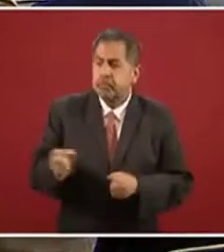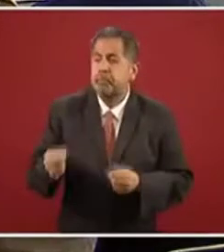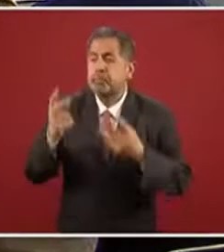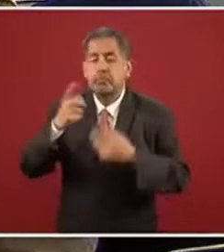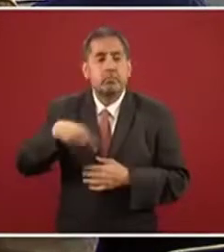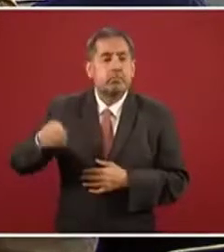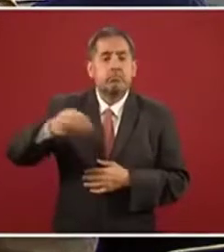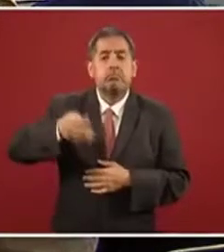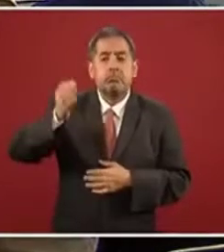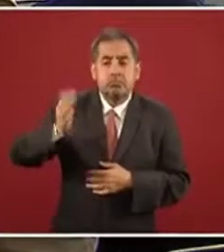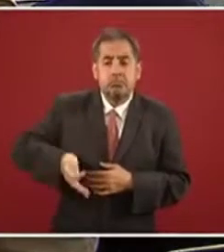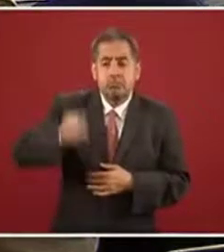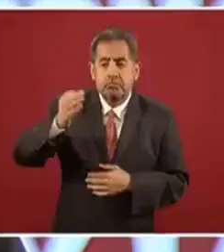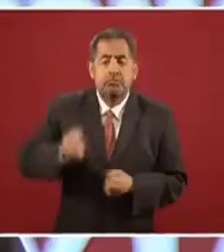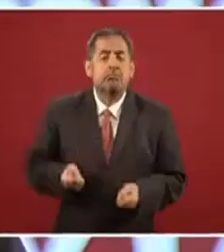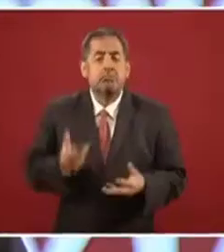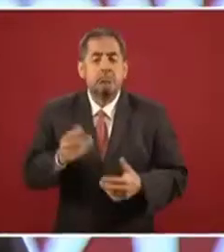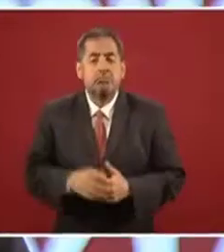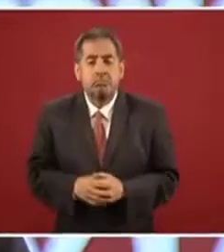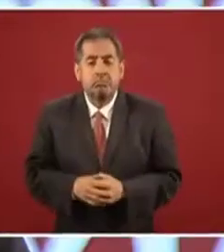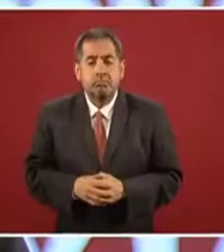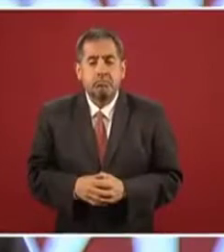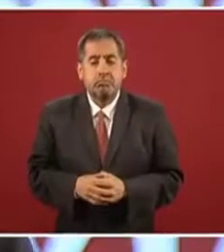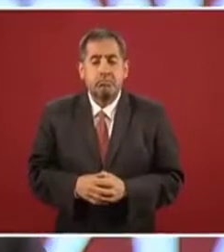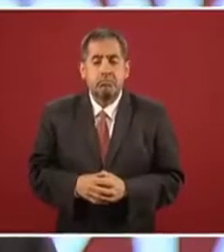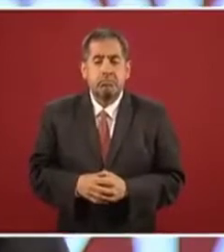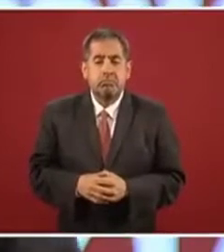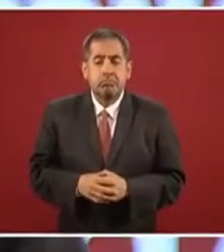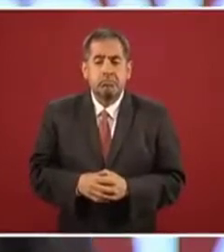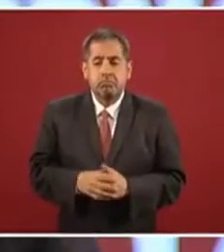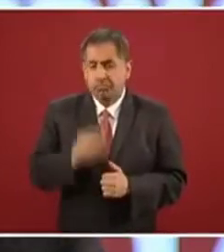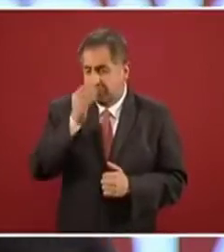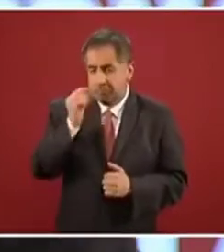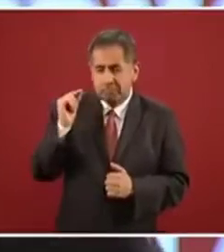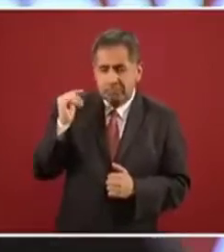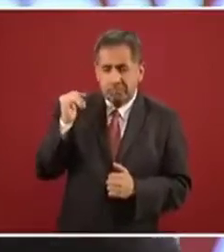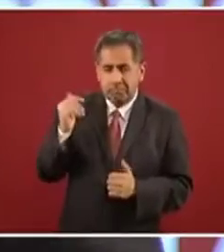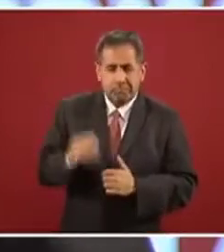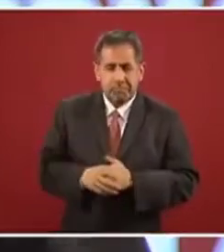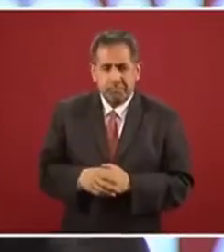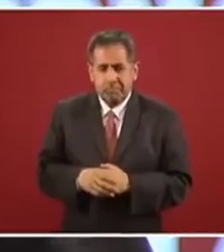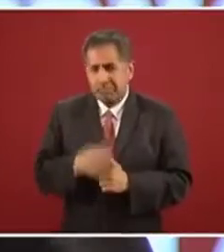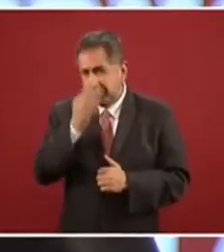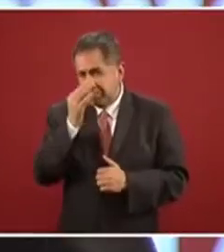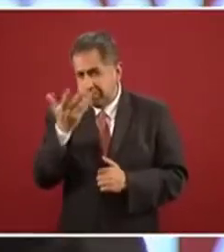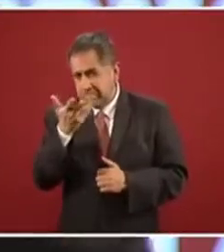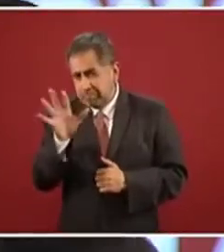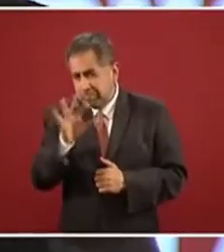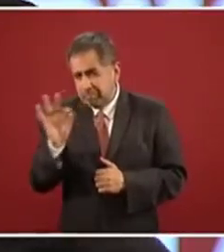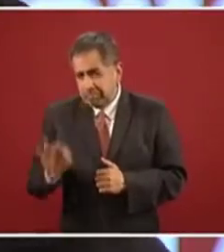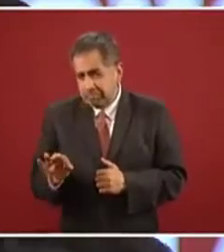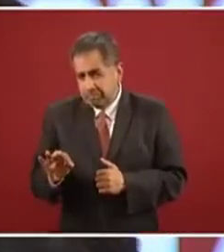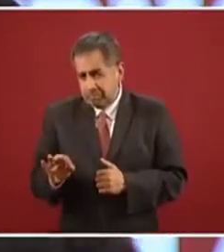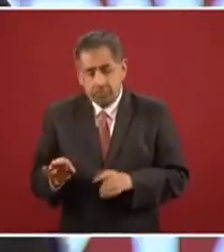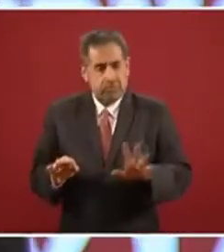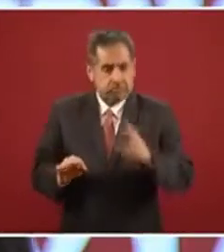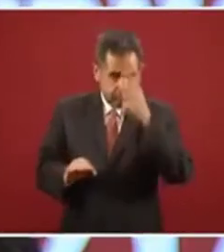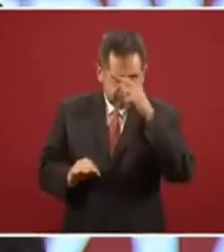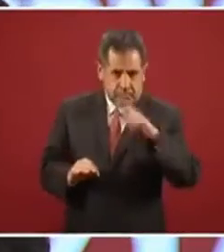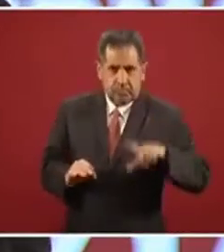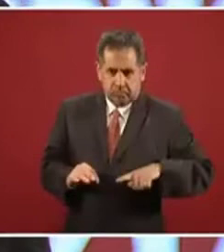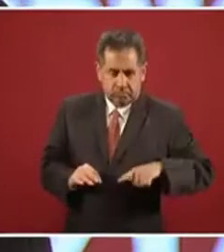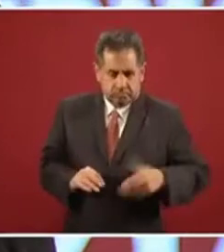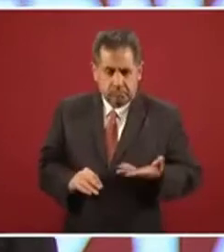tomado esos puestos? El número que di, no llega al 10%, pero el esfuerzo mexicano ahí